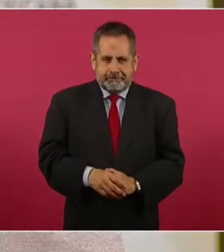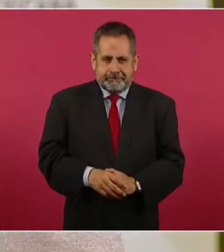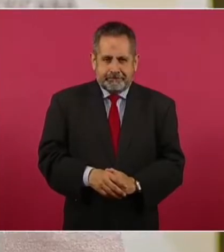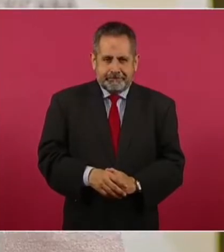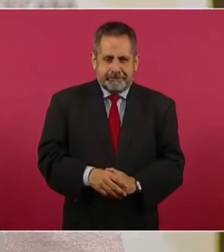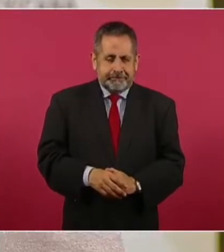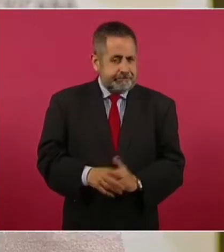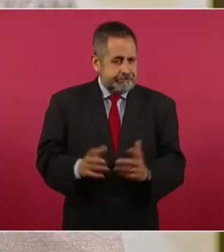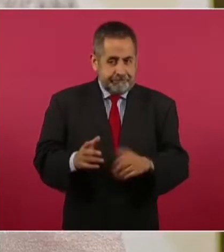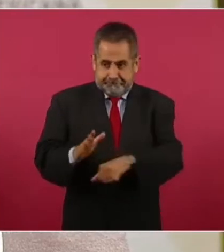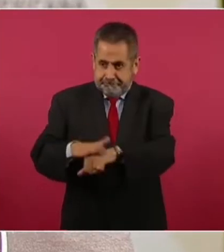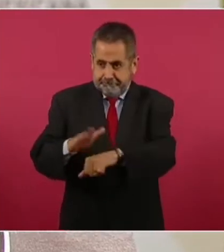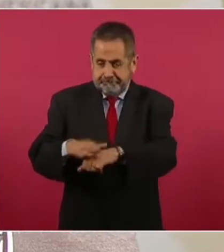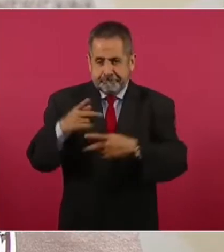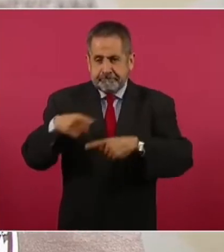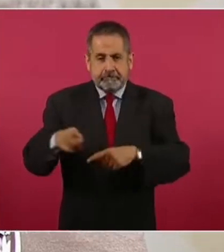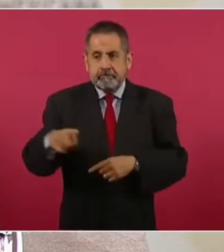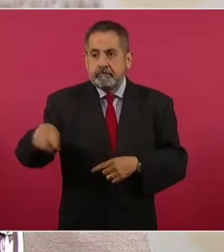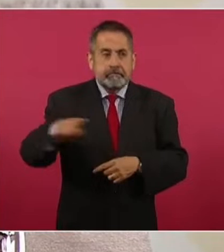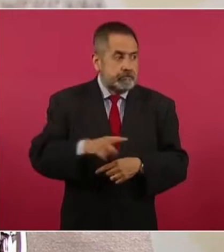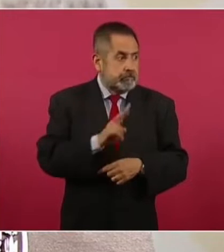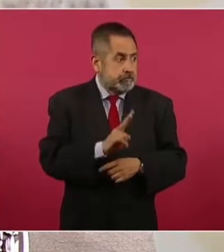porque si no, le dan